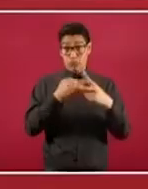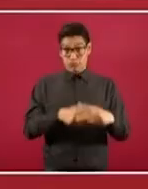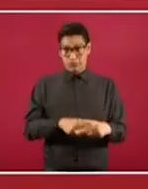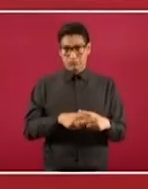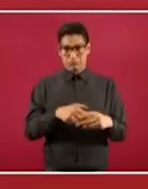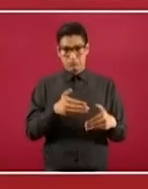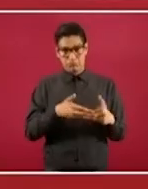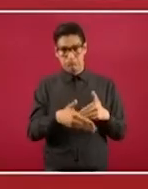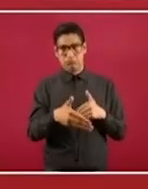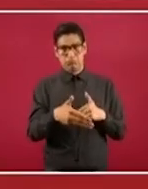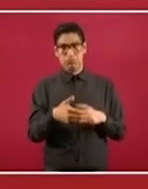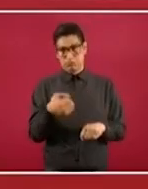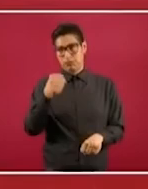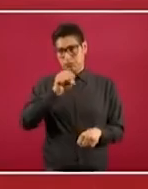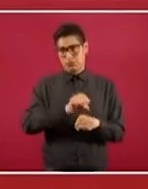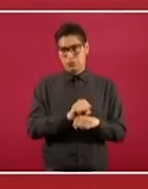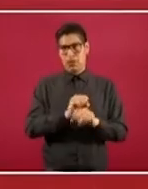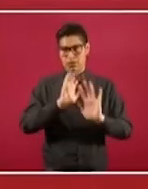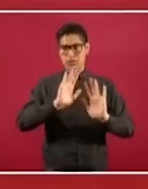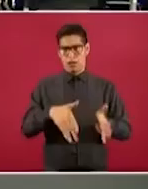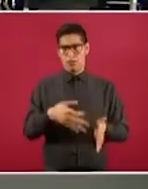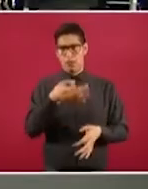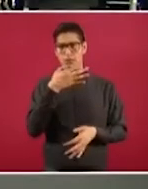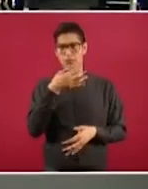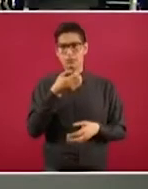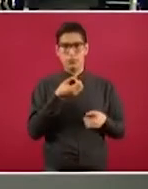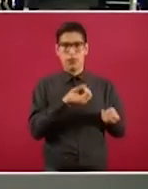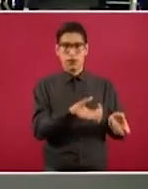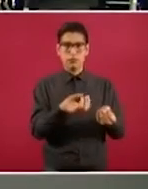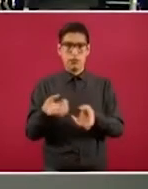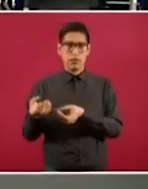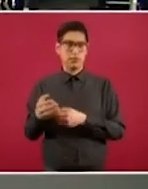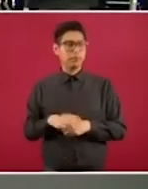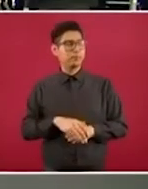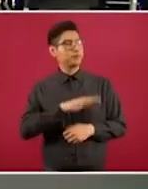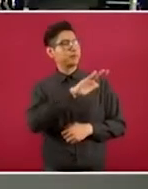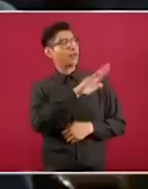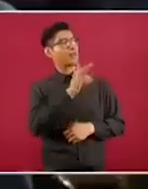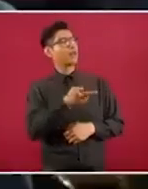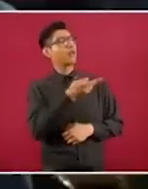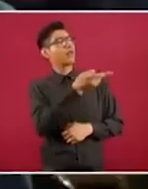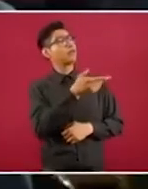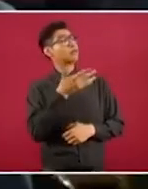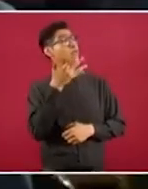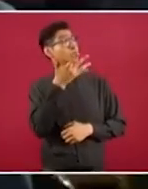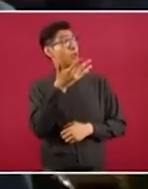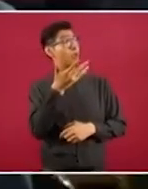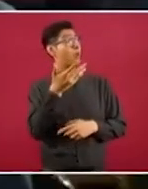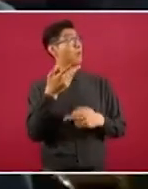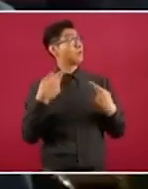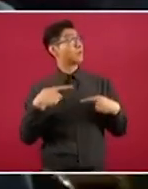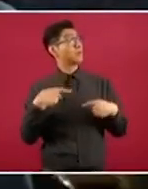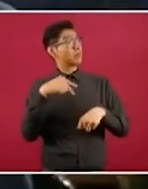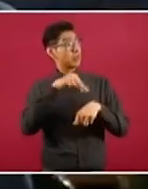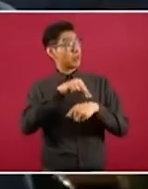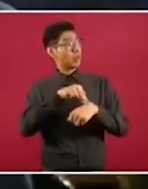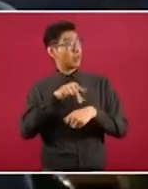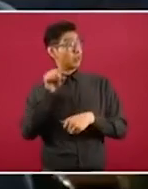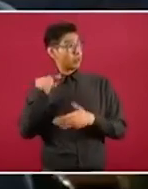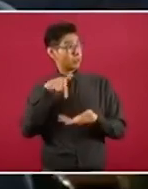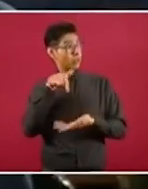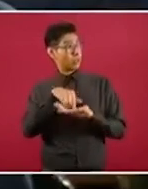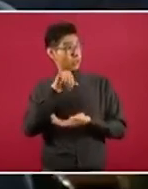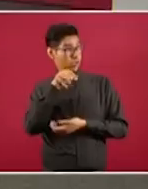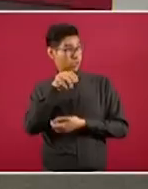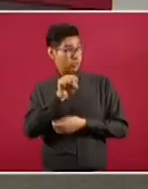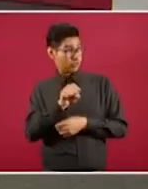en esta misma semana. Y sobre este registro que les preguntaba también, de los 5 médicos confirmados del IMSS, ¿se ha crecido? No, yo